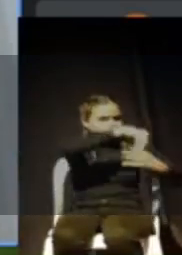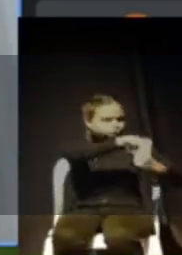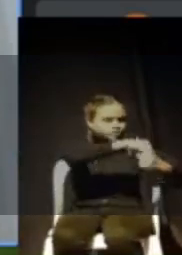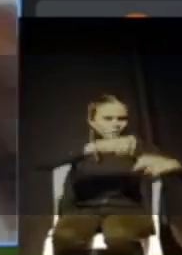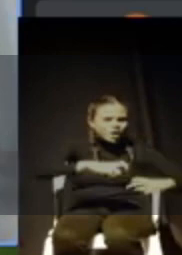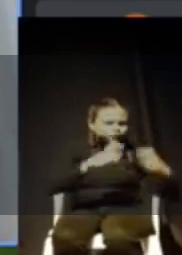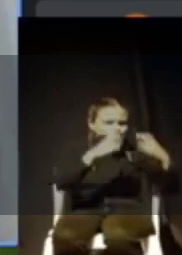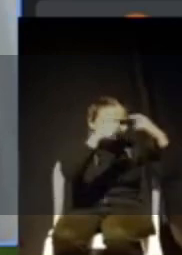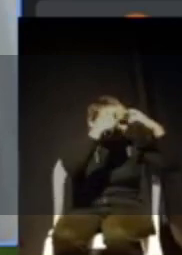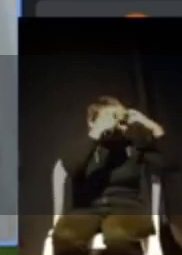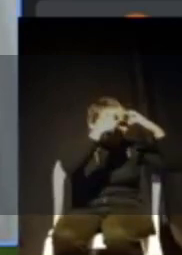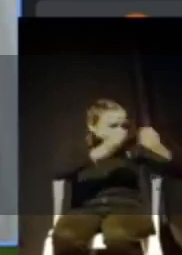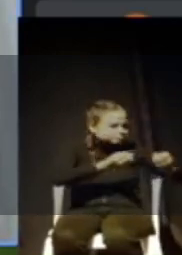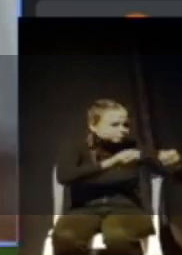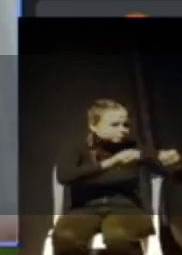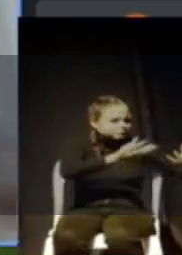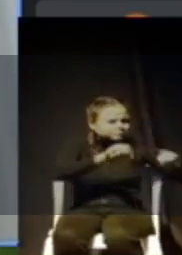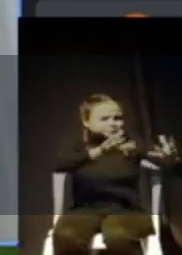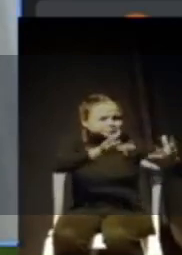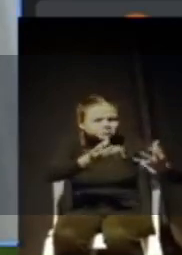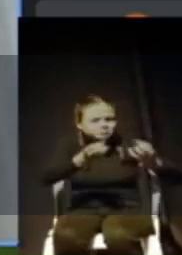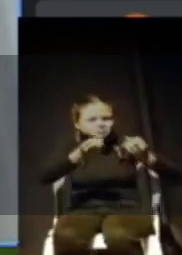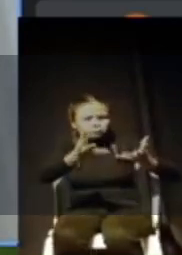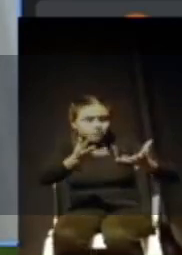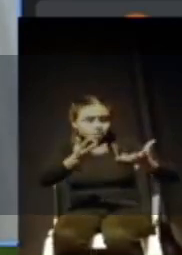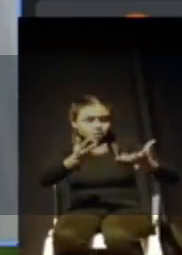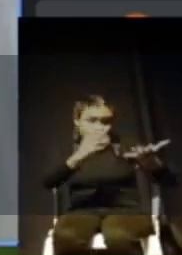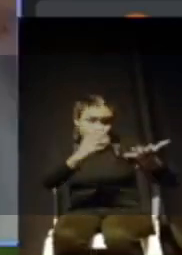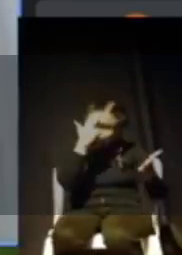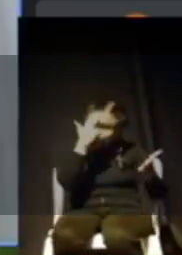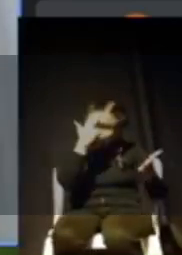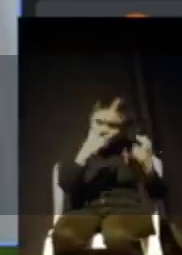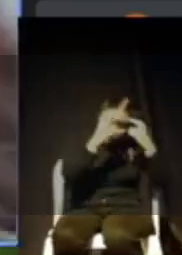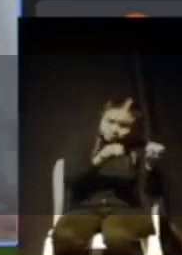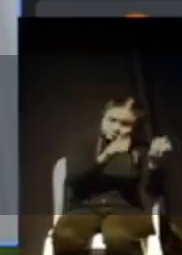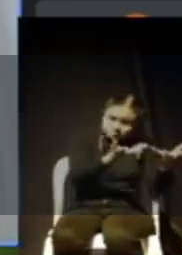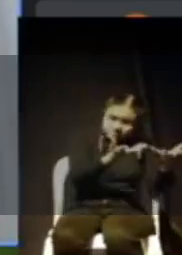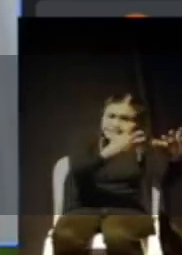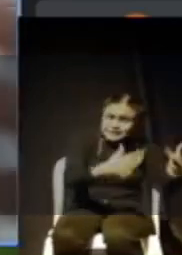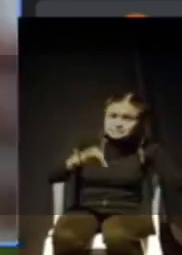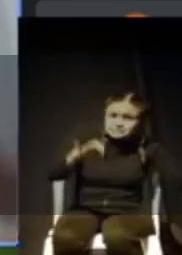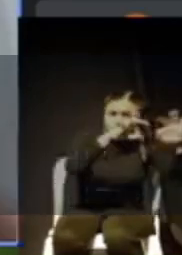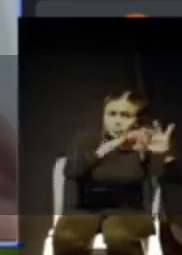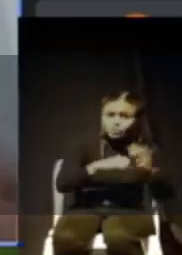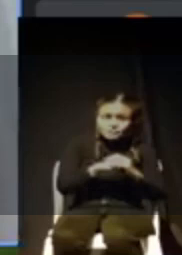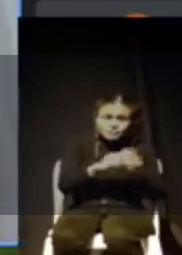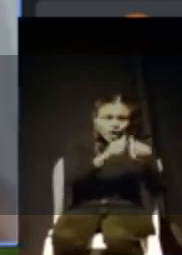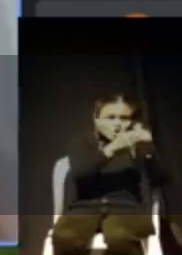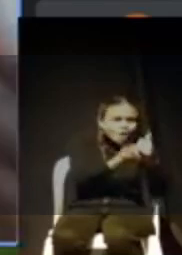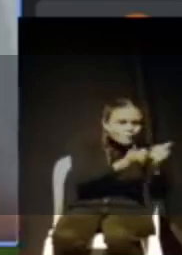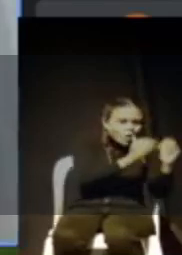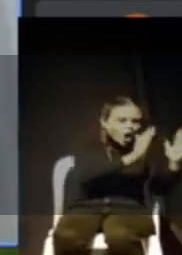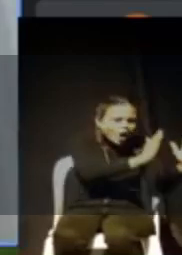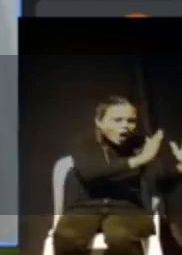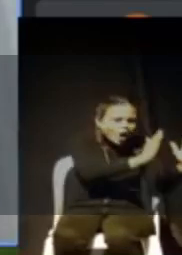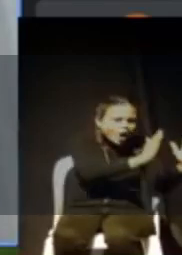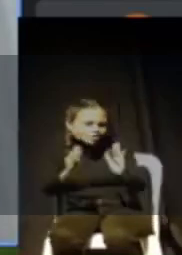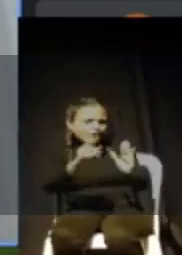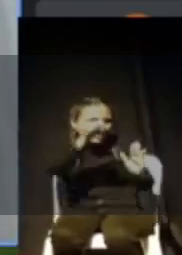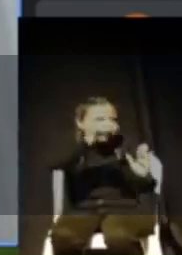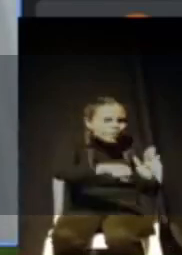incorporar conocimientos excluidos, interpretar lo construido como conocimiento válido, ¿no? Revivir en la organización y en la administración procesos